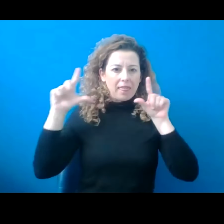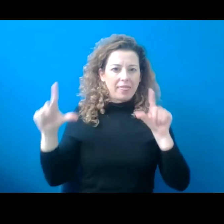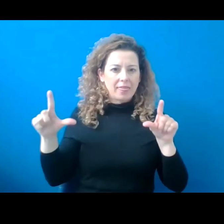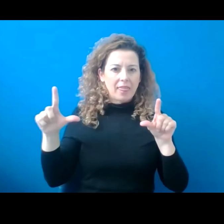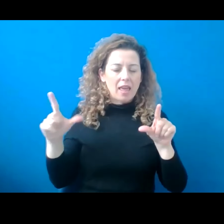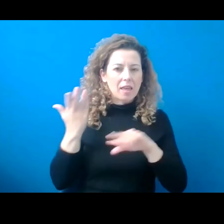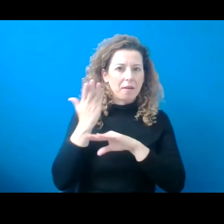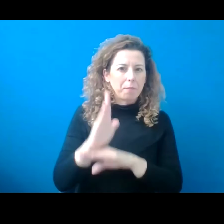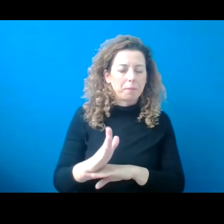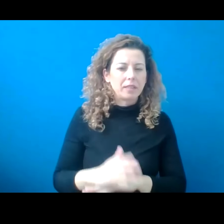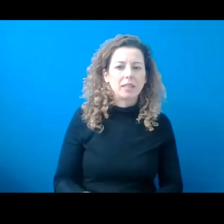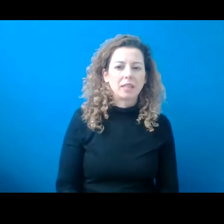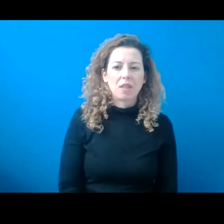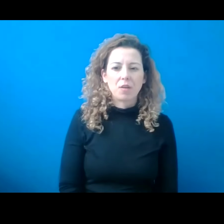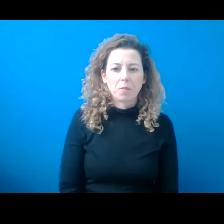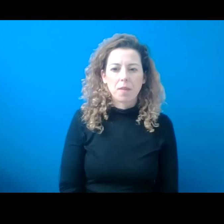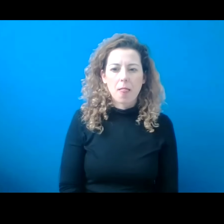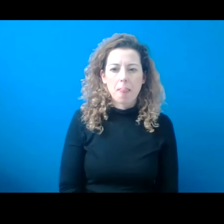presentación. ver.